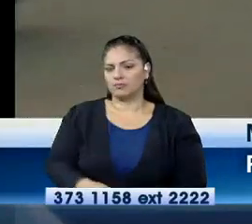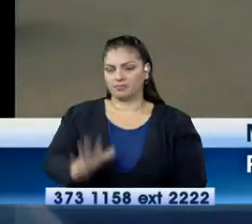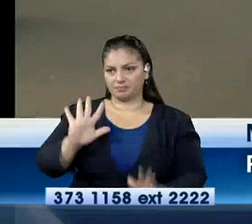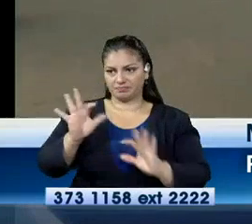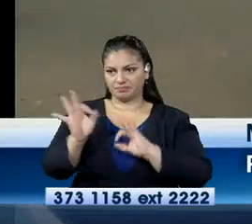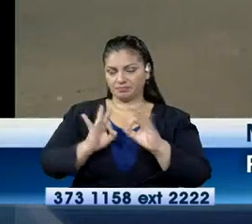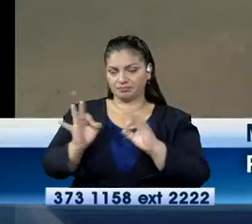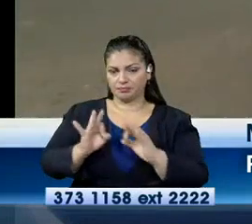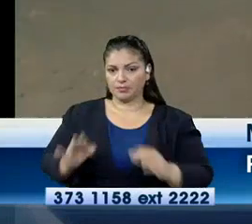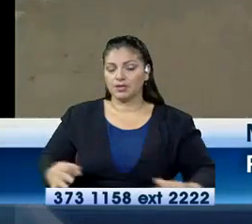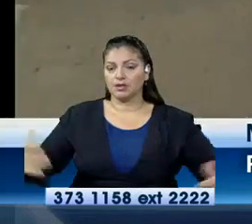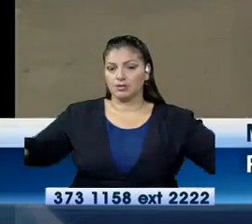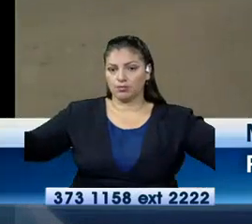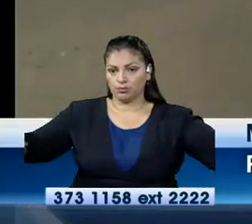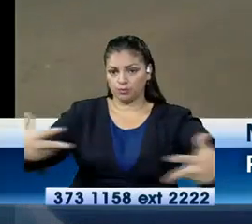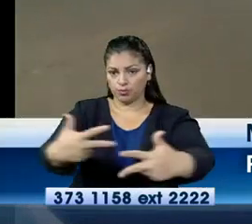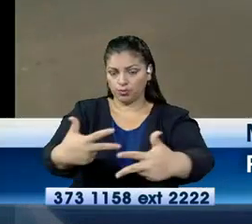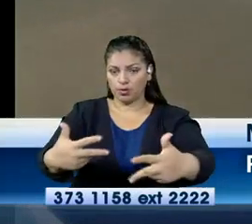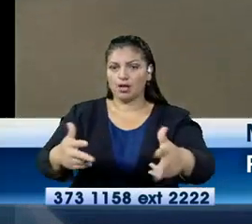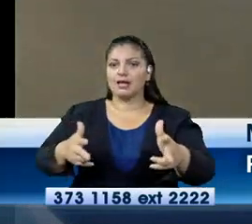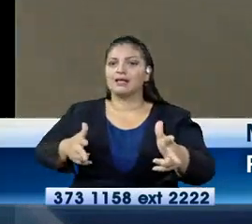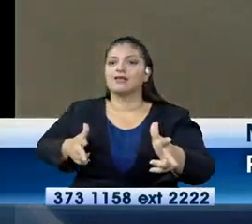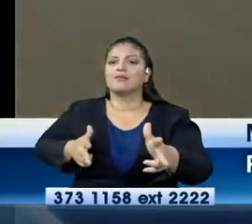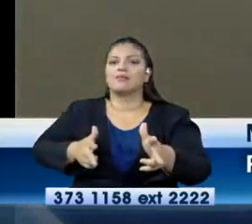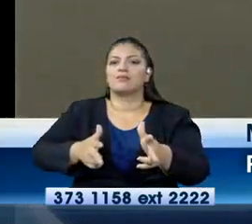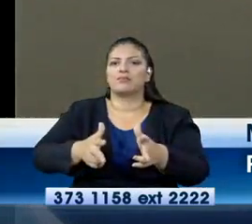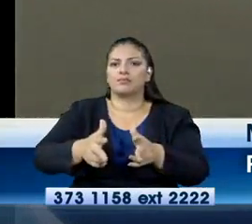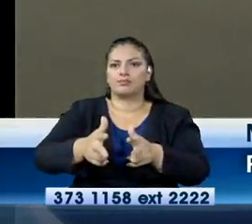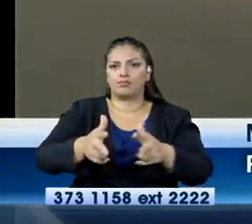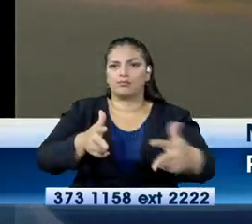y salen vehículos que van al norte. Eso les impide poder cruzar.